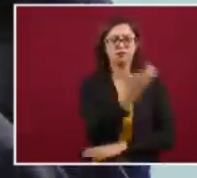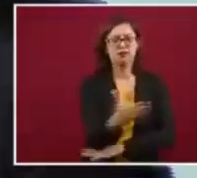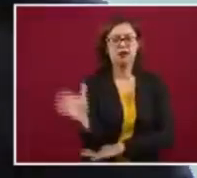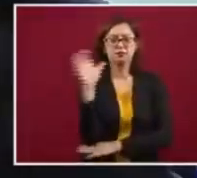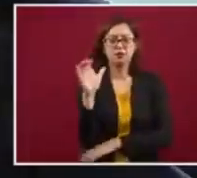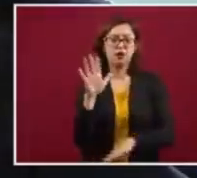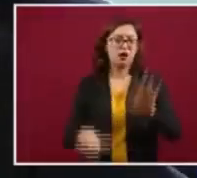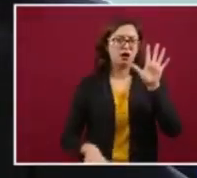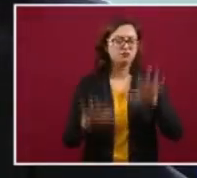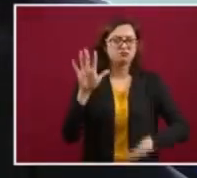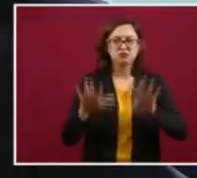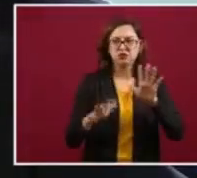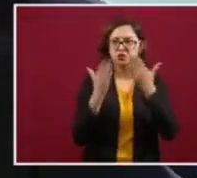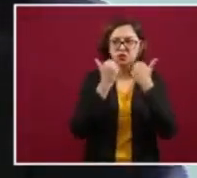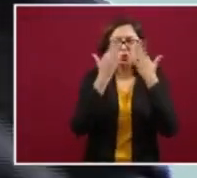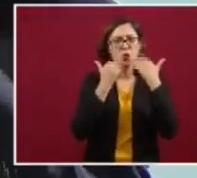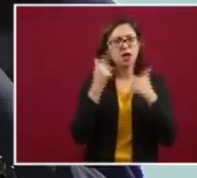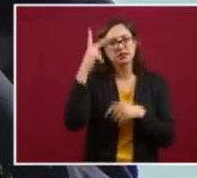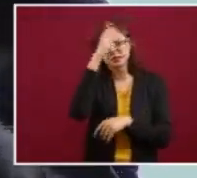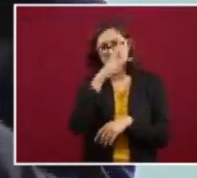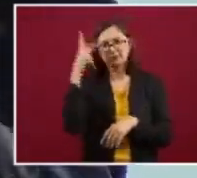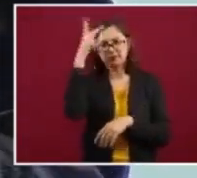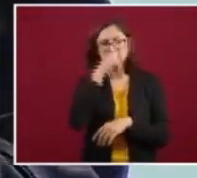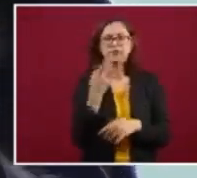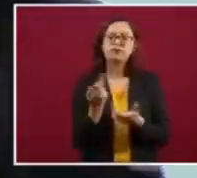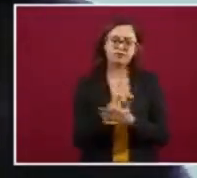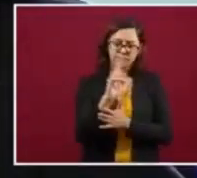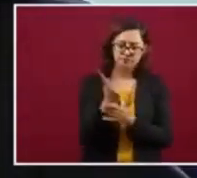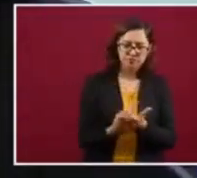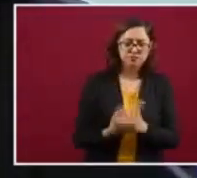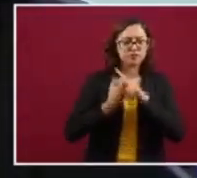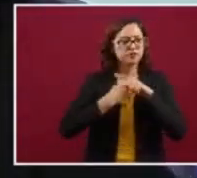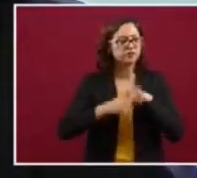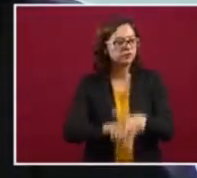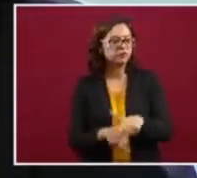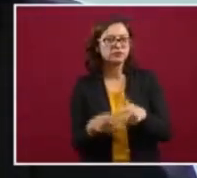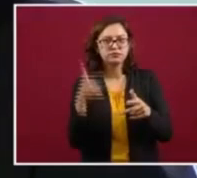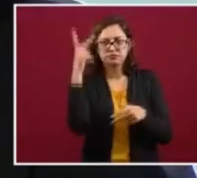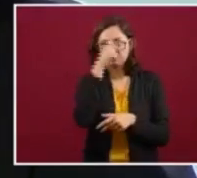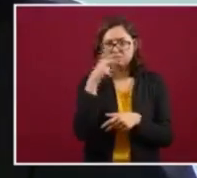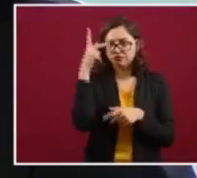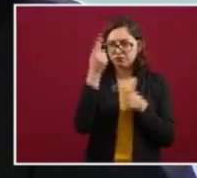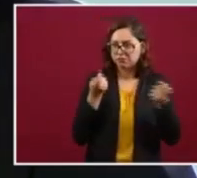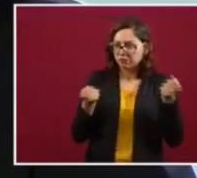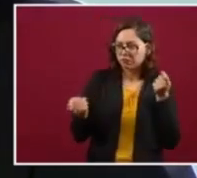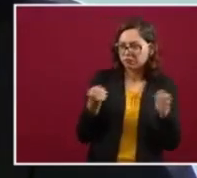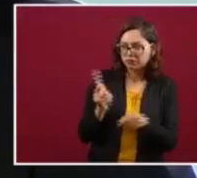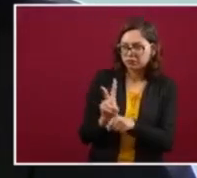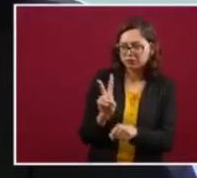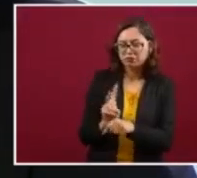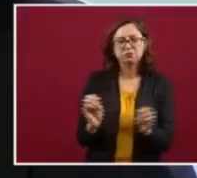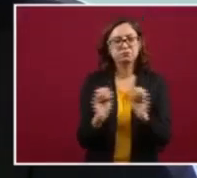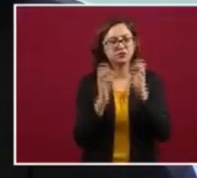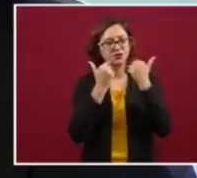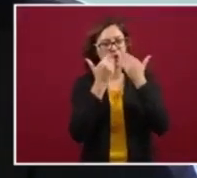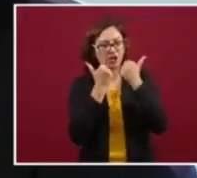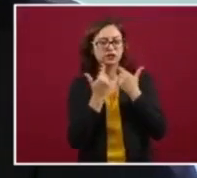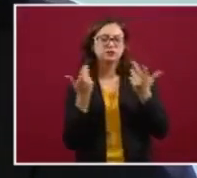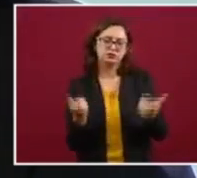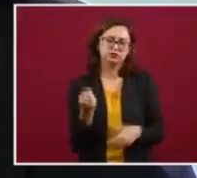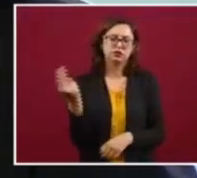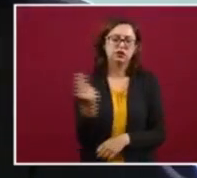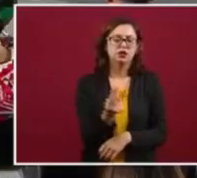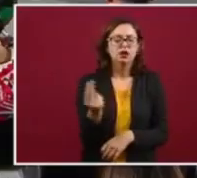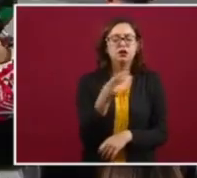no está la presencia de… está el programa, pero no está el psicólogo que lo puede llevar a cabo.